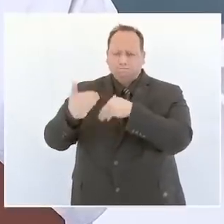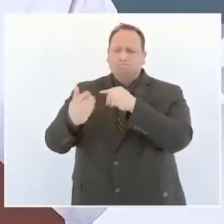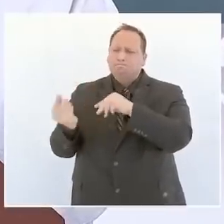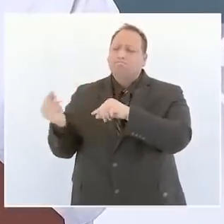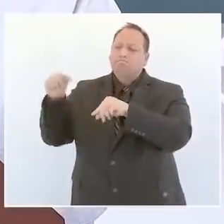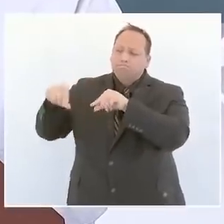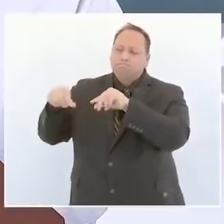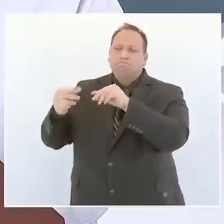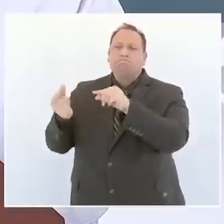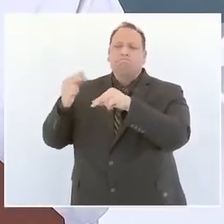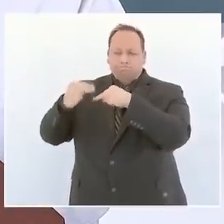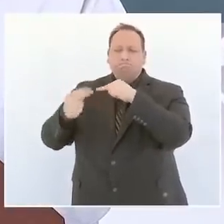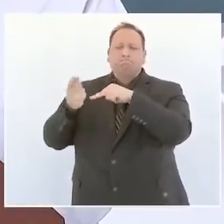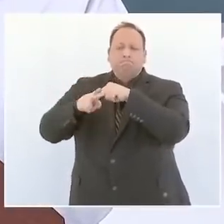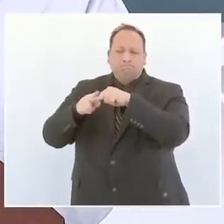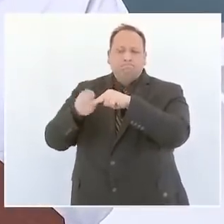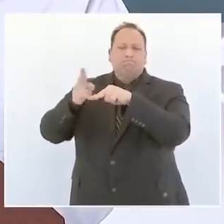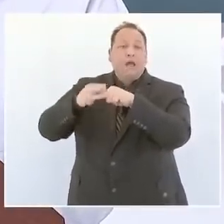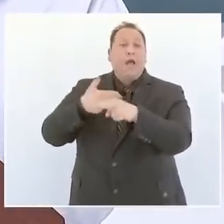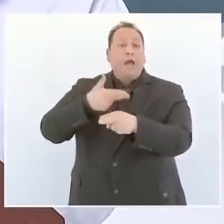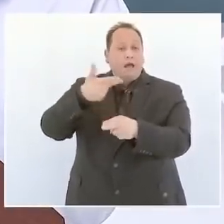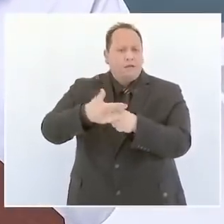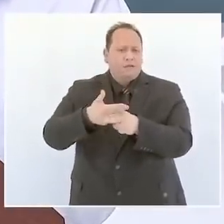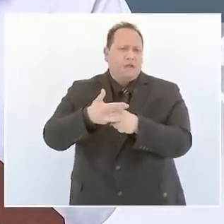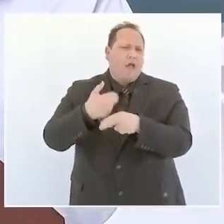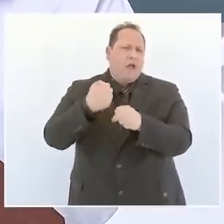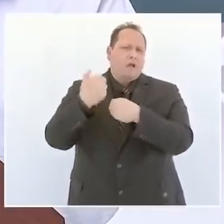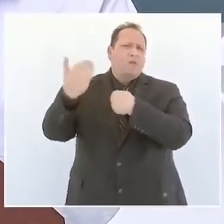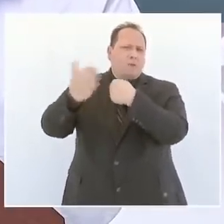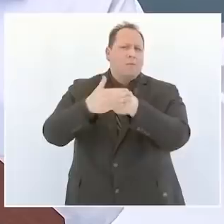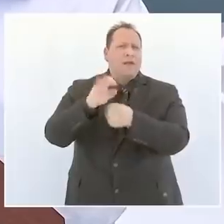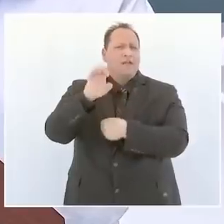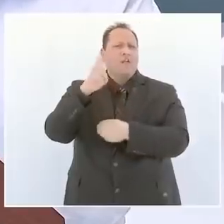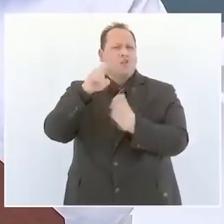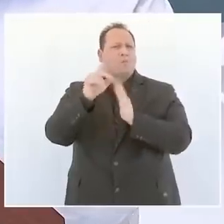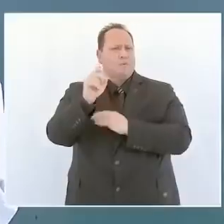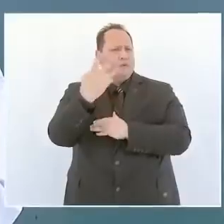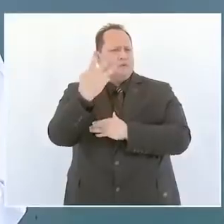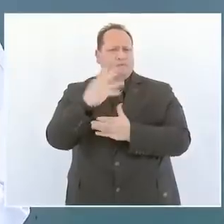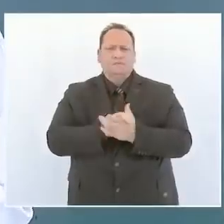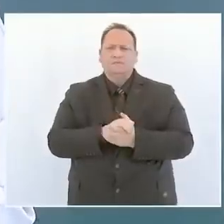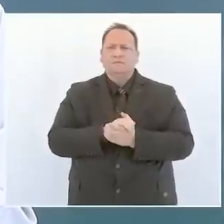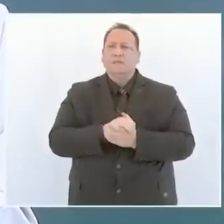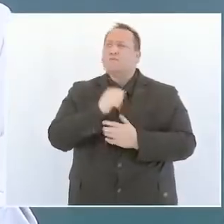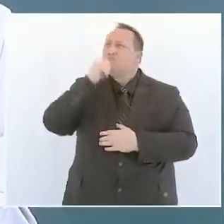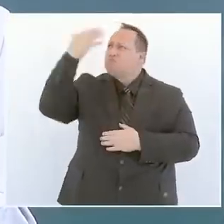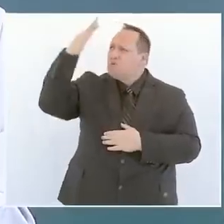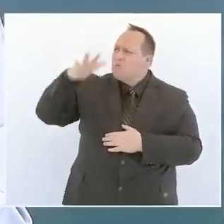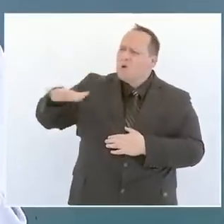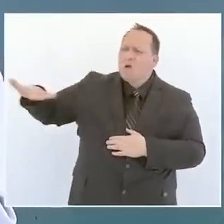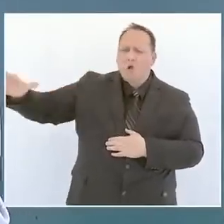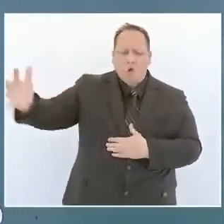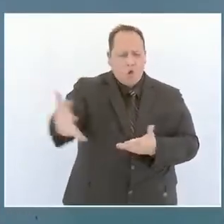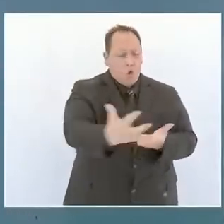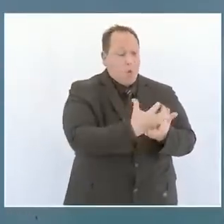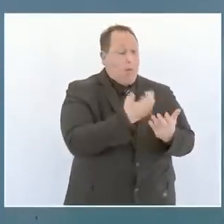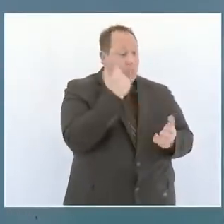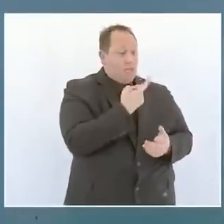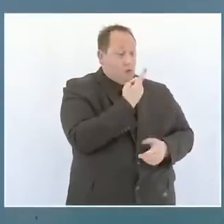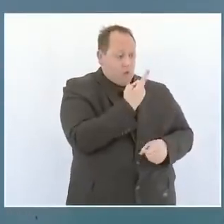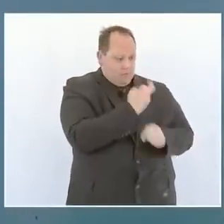hasta que en enero del 2024 los adultos mayores reciban el